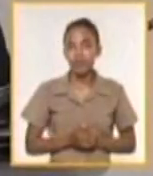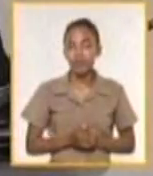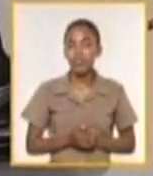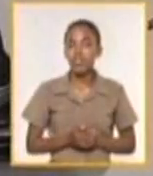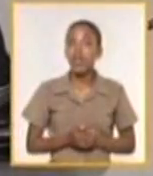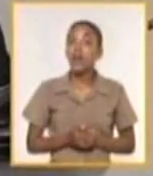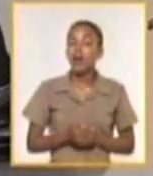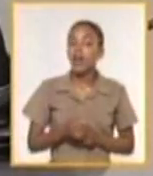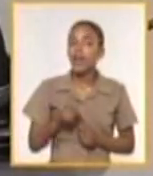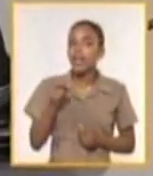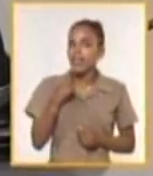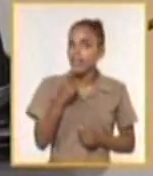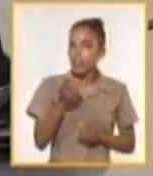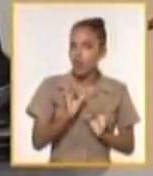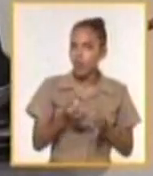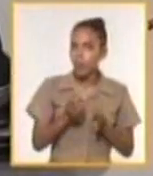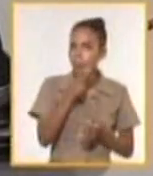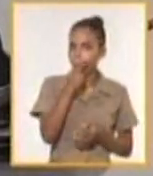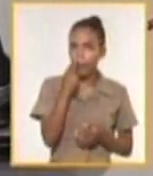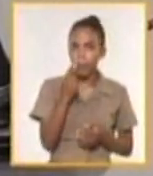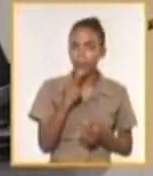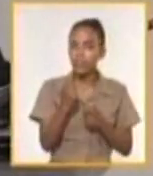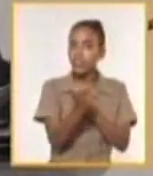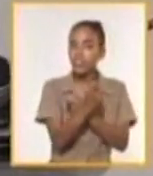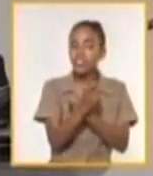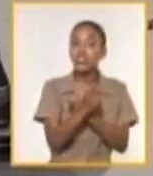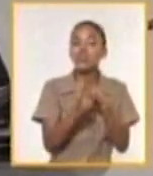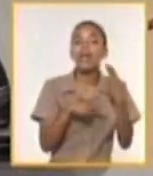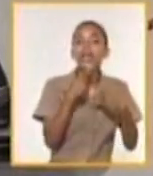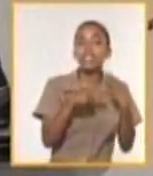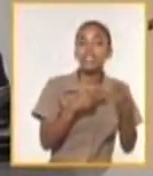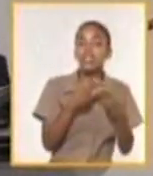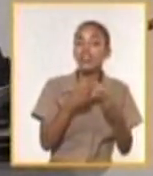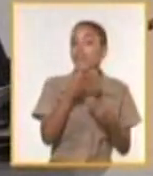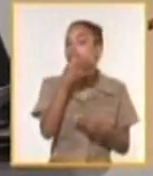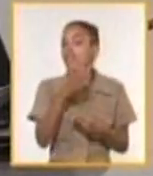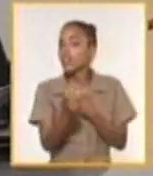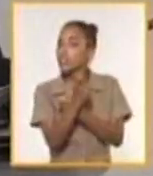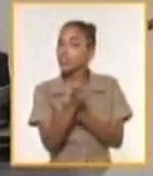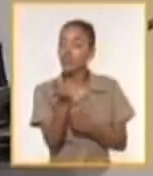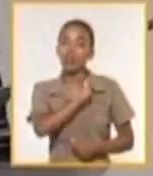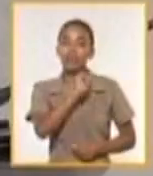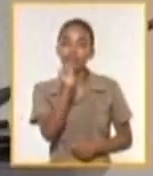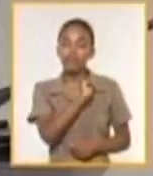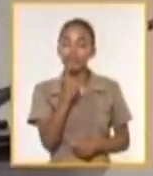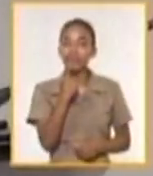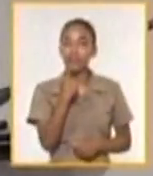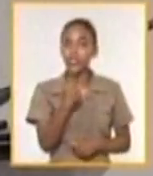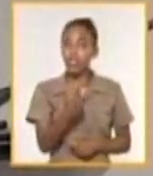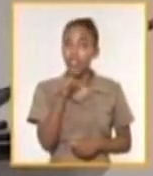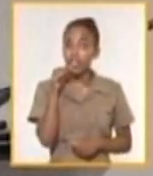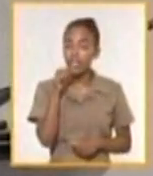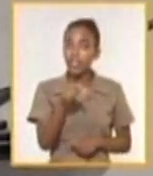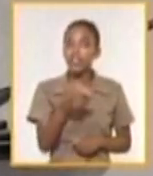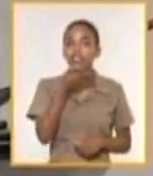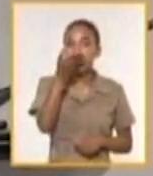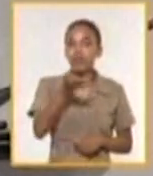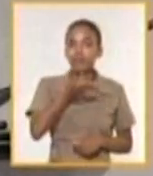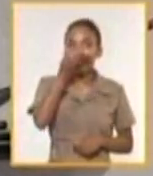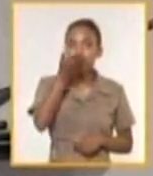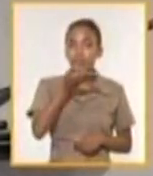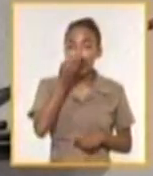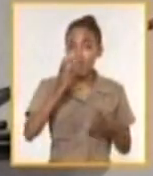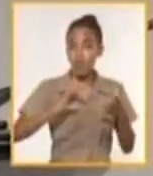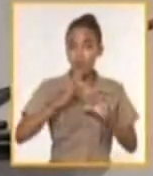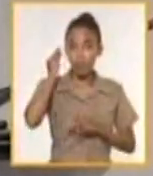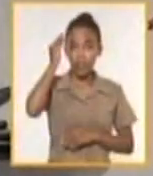enseñó a actuar. Actuar, exactamente. Fidel a vencer, decía Har. Y esa prédica de su pensamiento